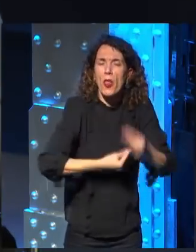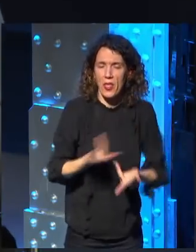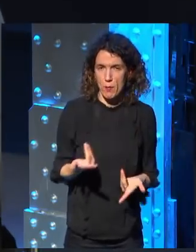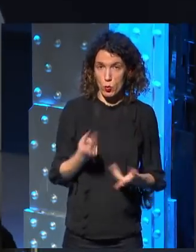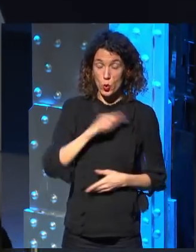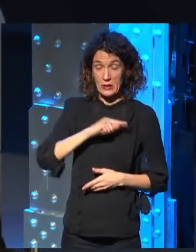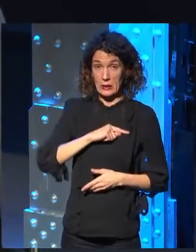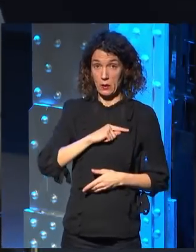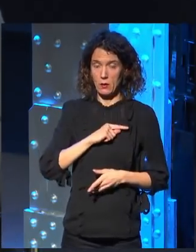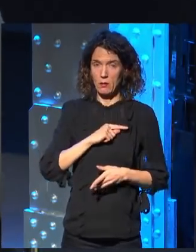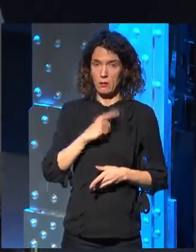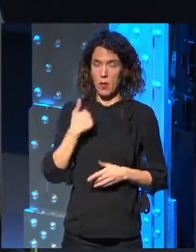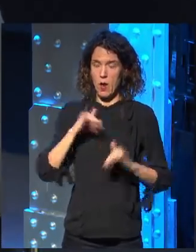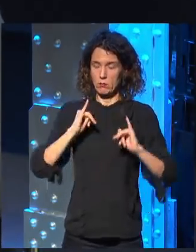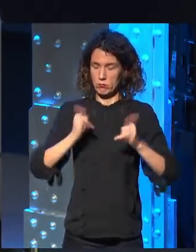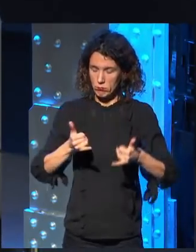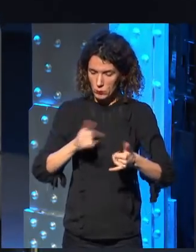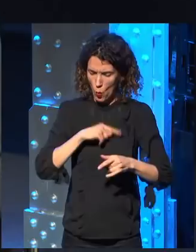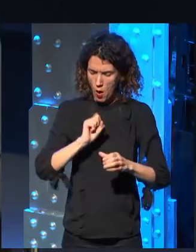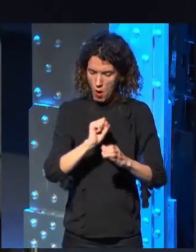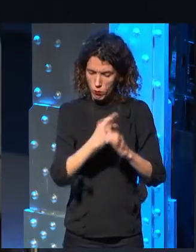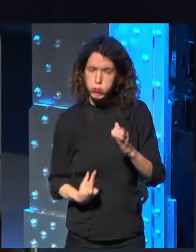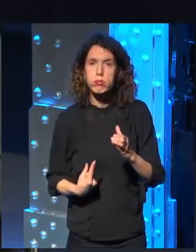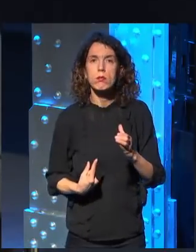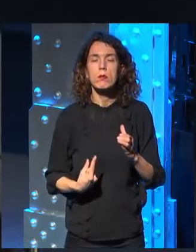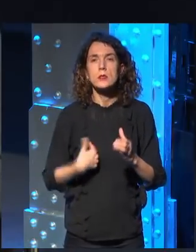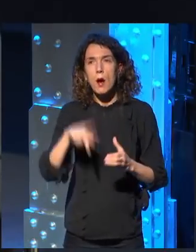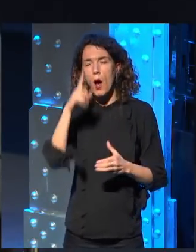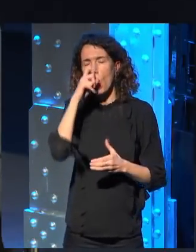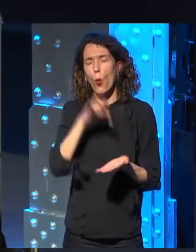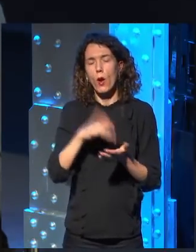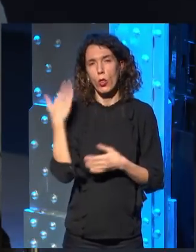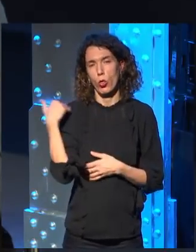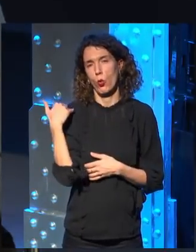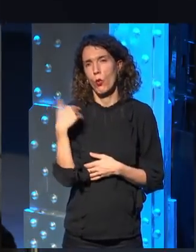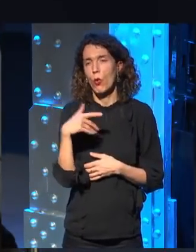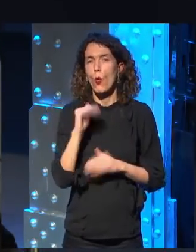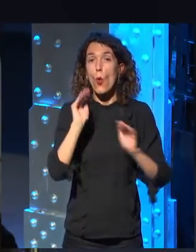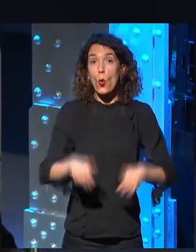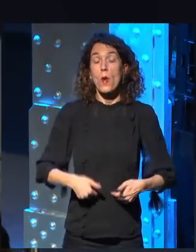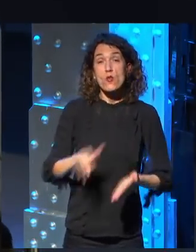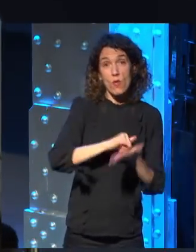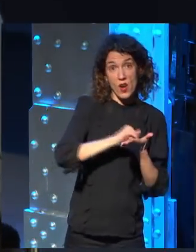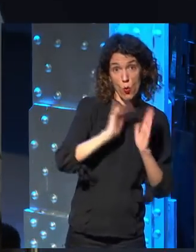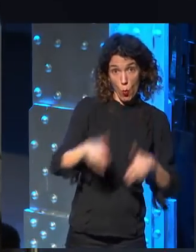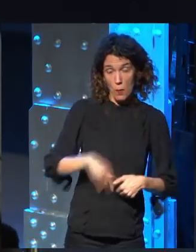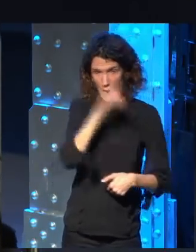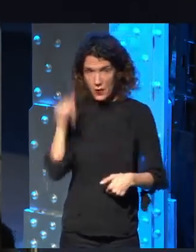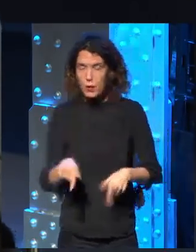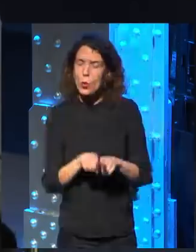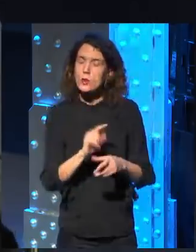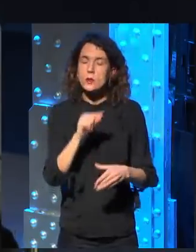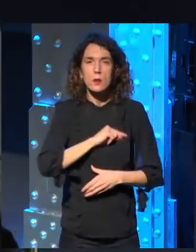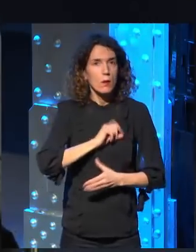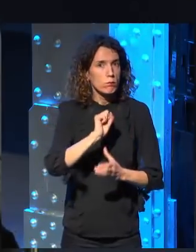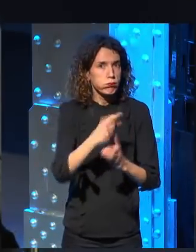Pues cuando llegué y cuando ya sentí un cansancio. Yo recuerdo cuando volví de Nueva York y todo eso, estaba muy